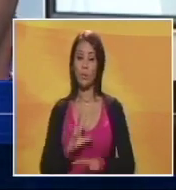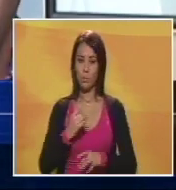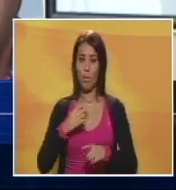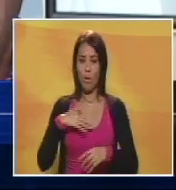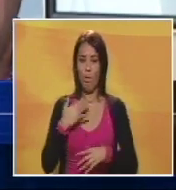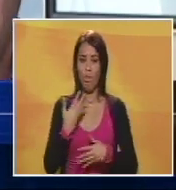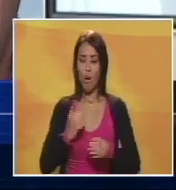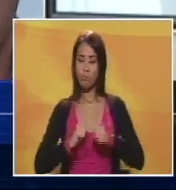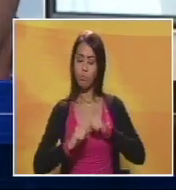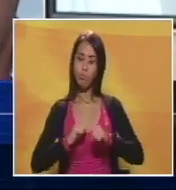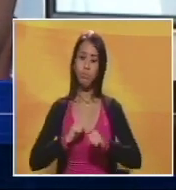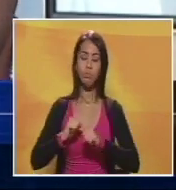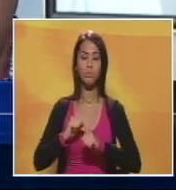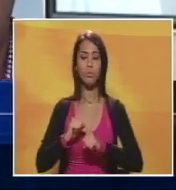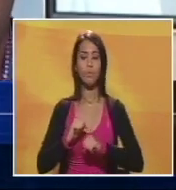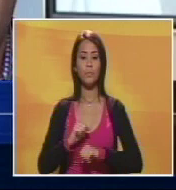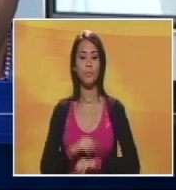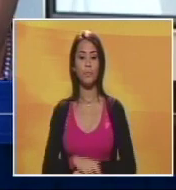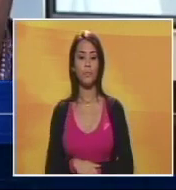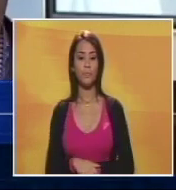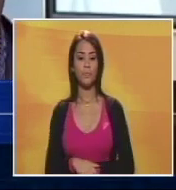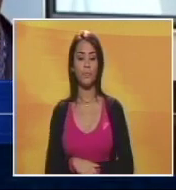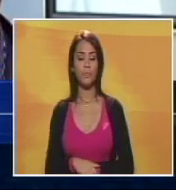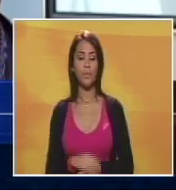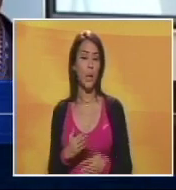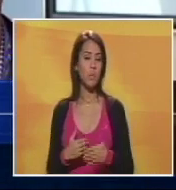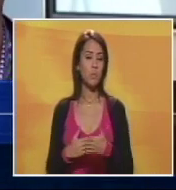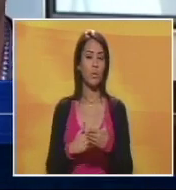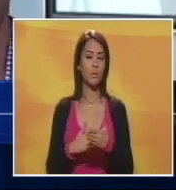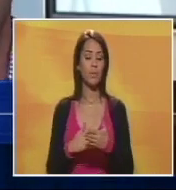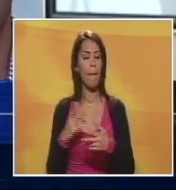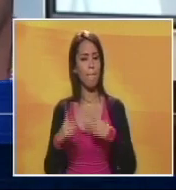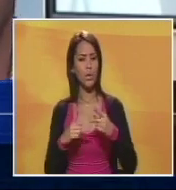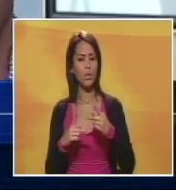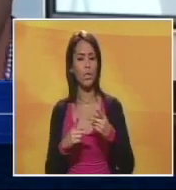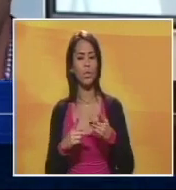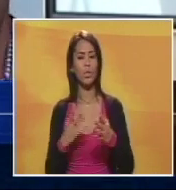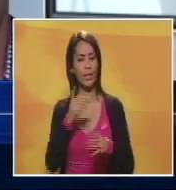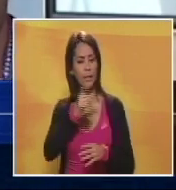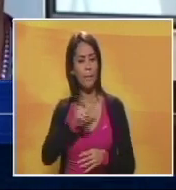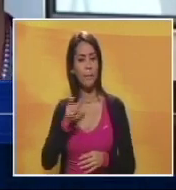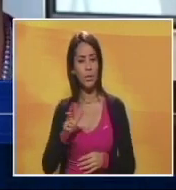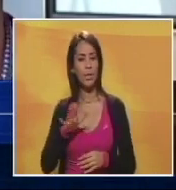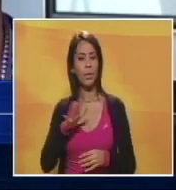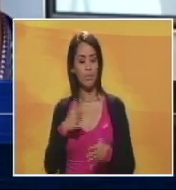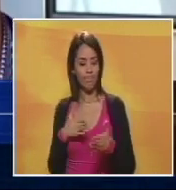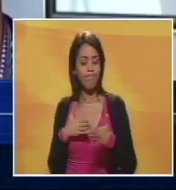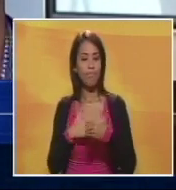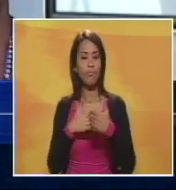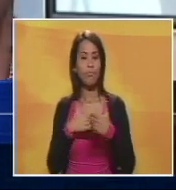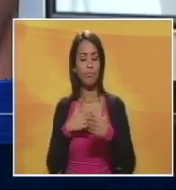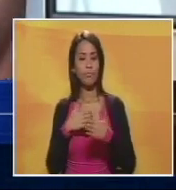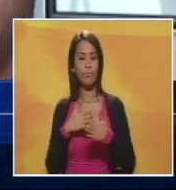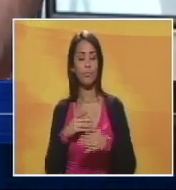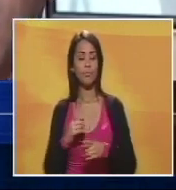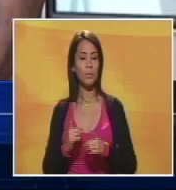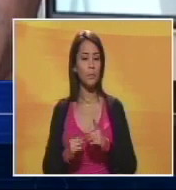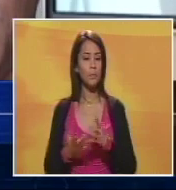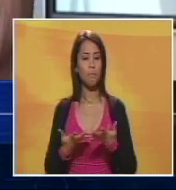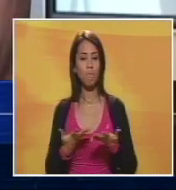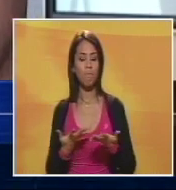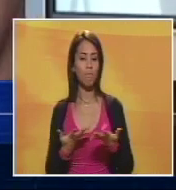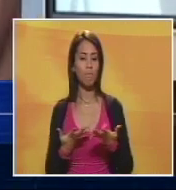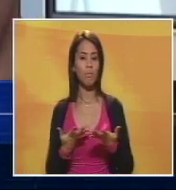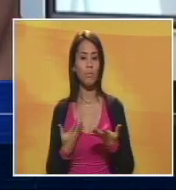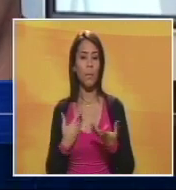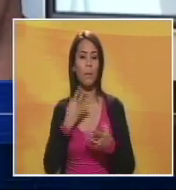mejor, evitando entonces también el progreso de la condición y haciendo que el paciente pues, evite